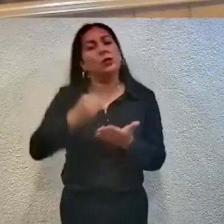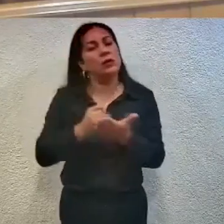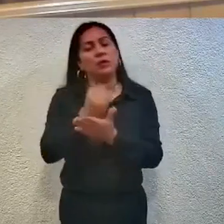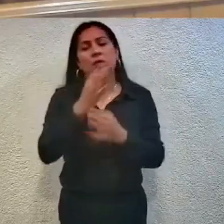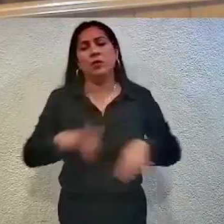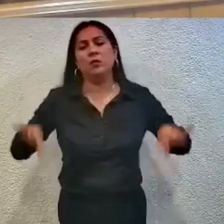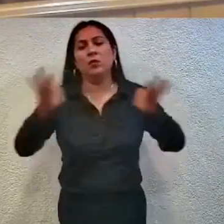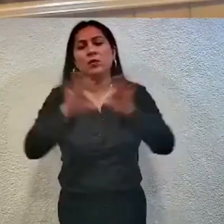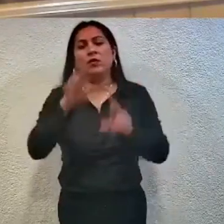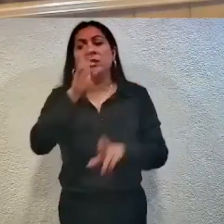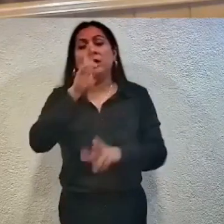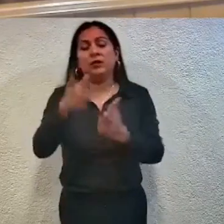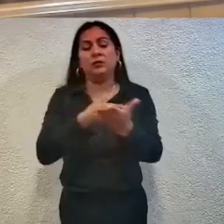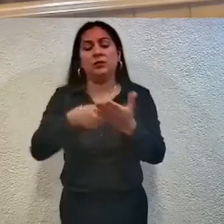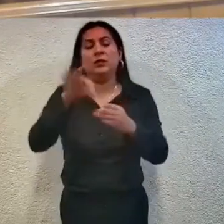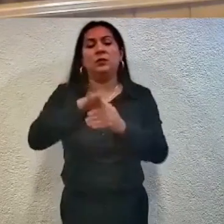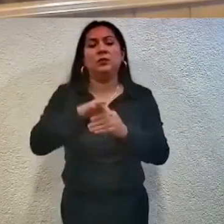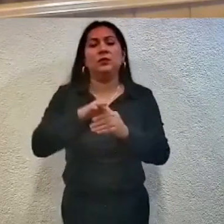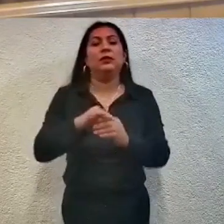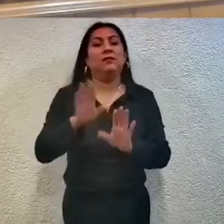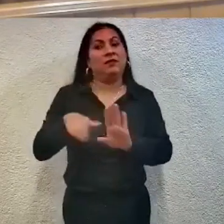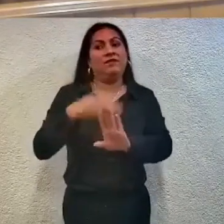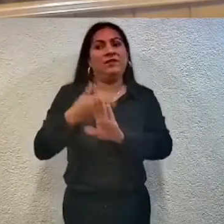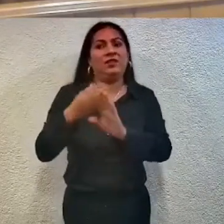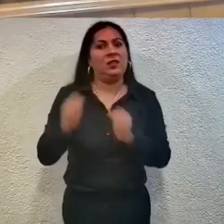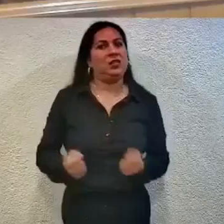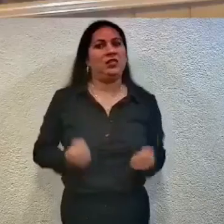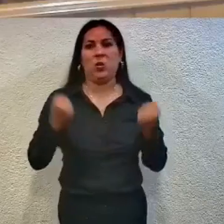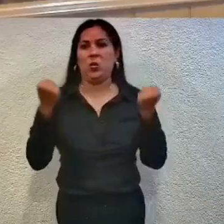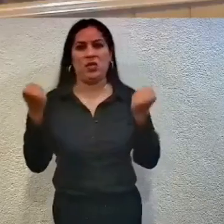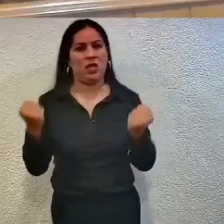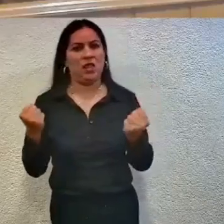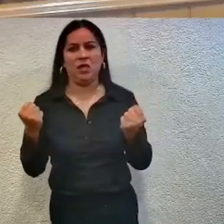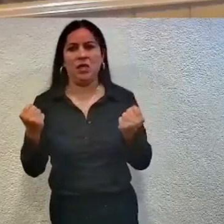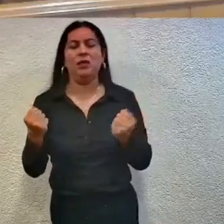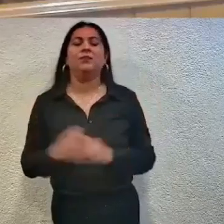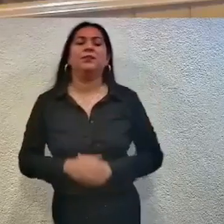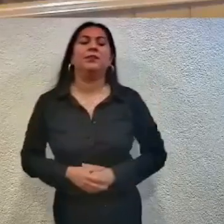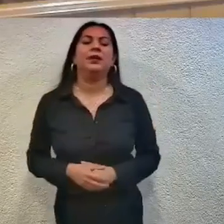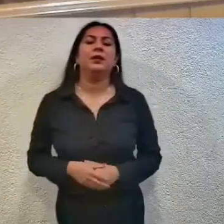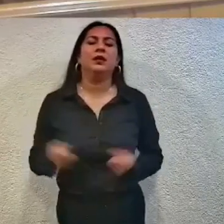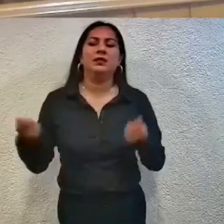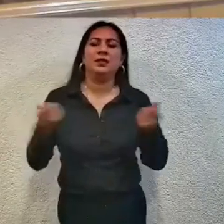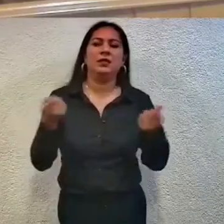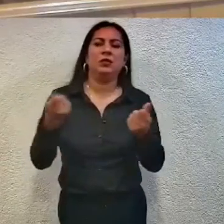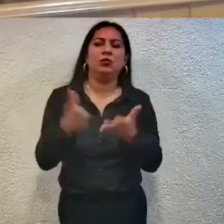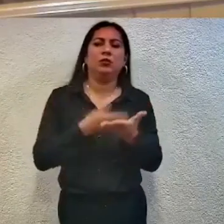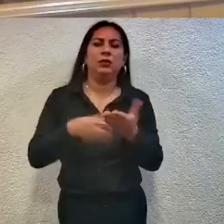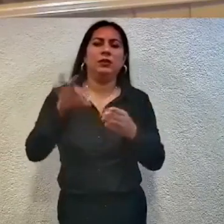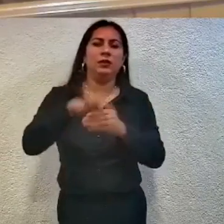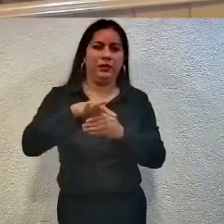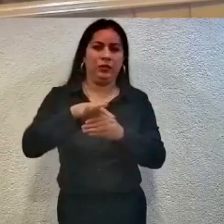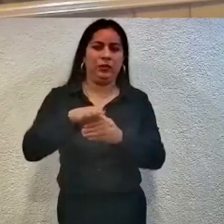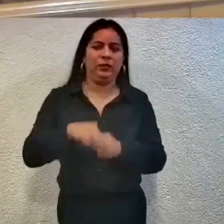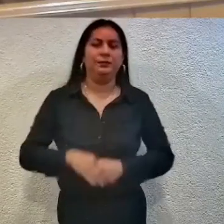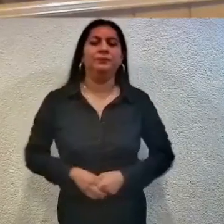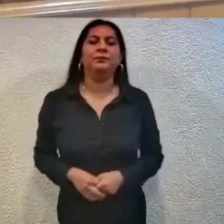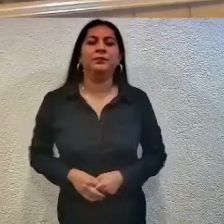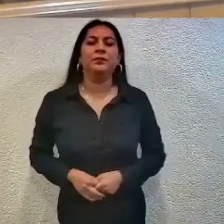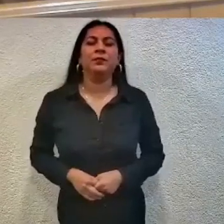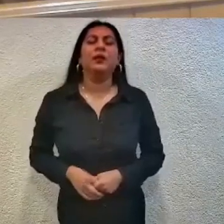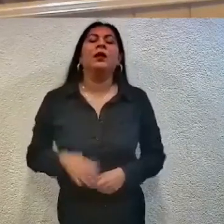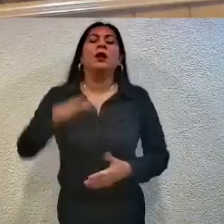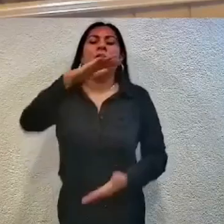lo cual se estimó determinante para el resultado de la votación al haberse afectado el principio de certeza rector de la función electoral.